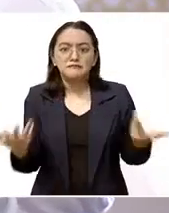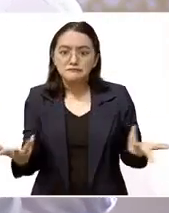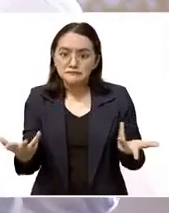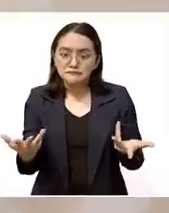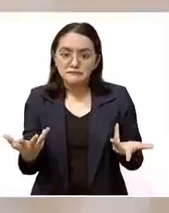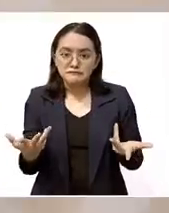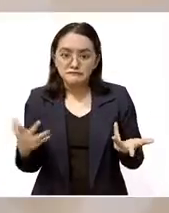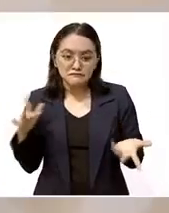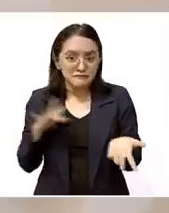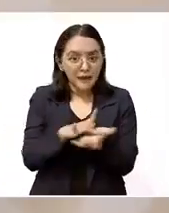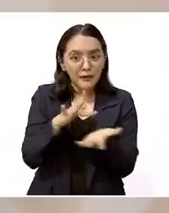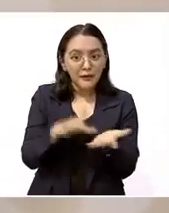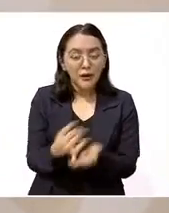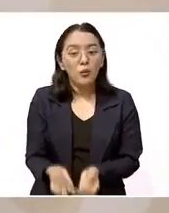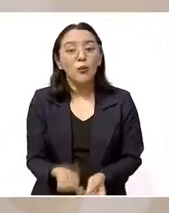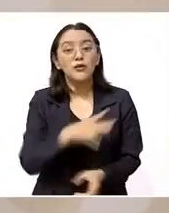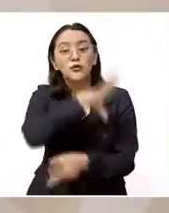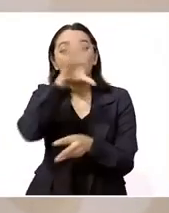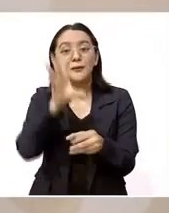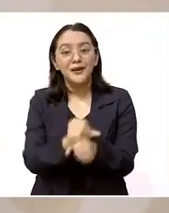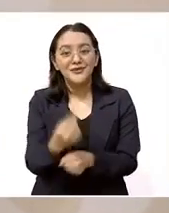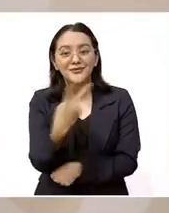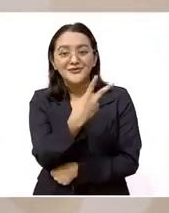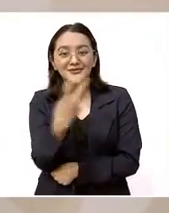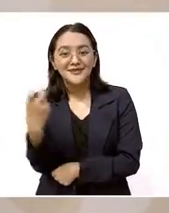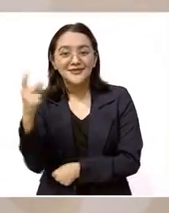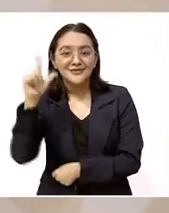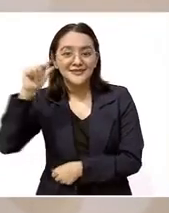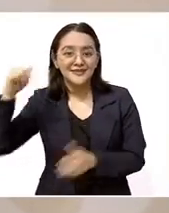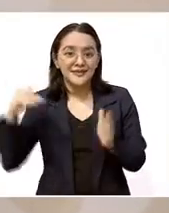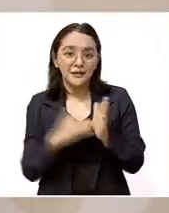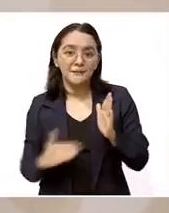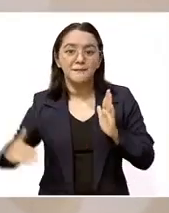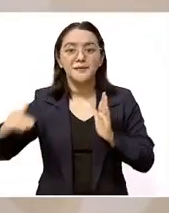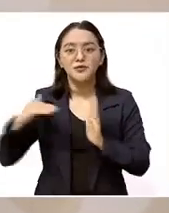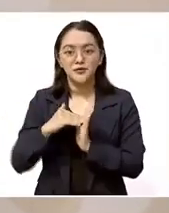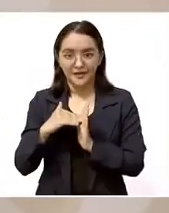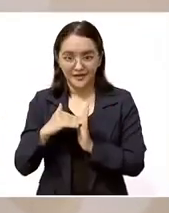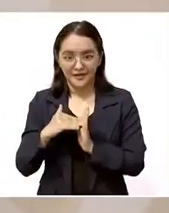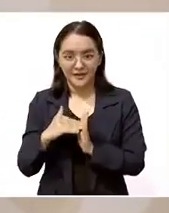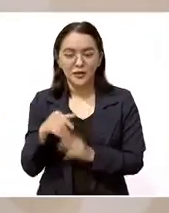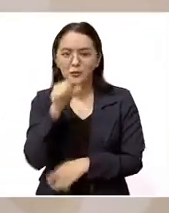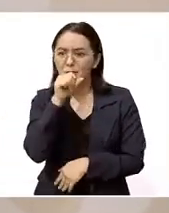de 270 millones de pesos. Dentro de la misma política